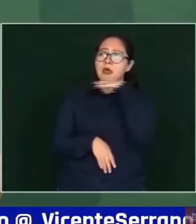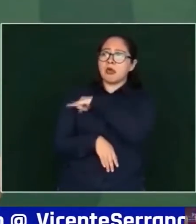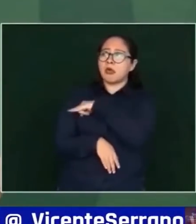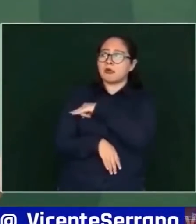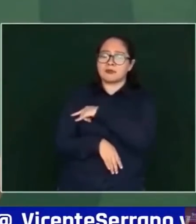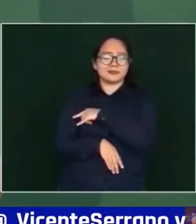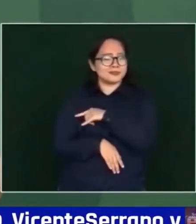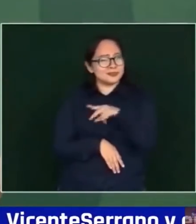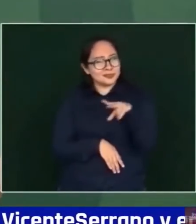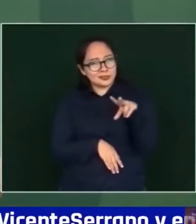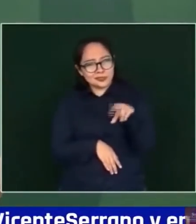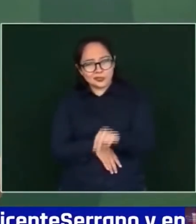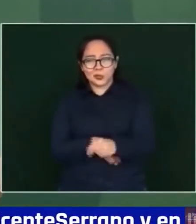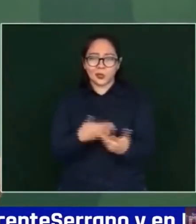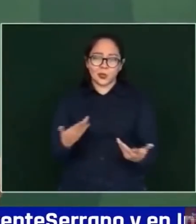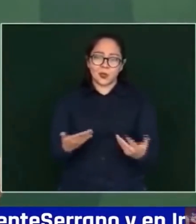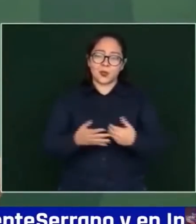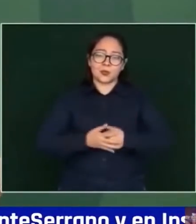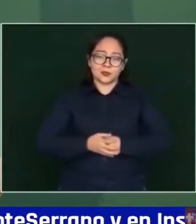Hasta el señor